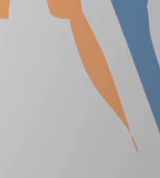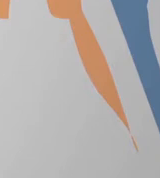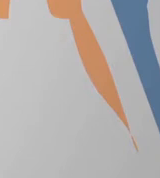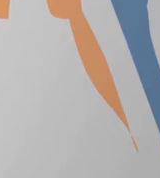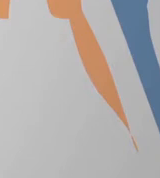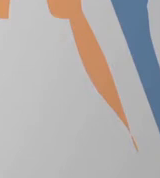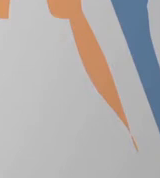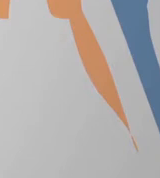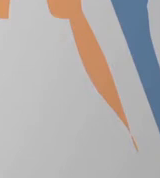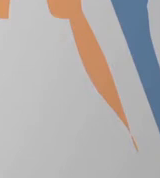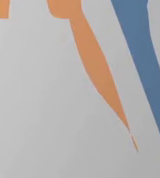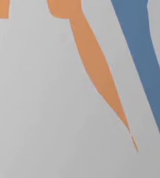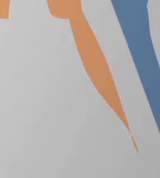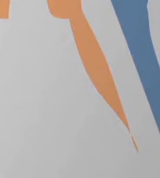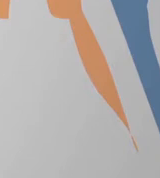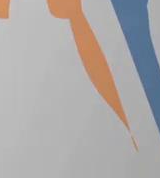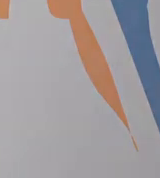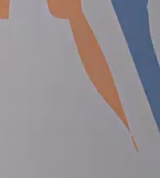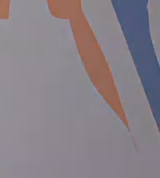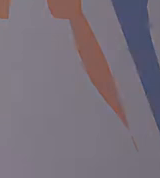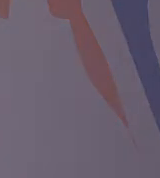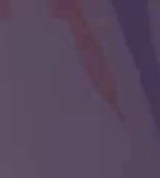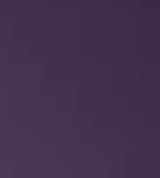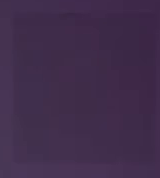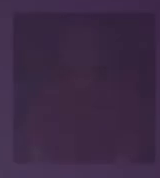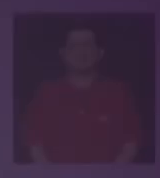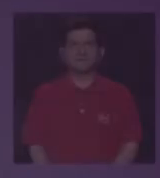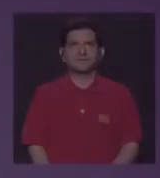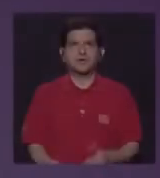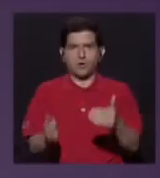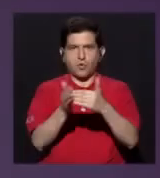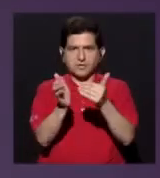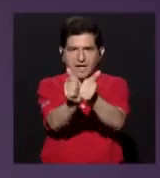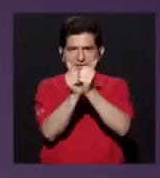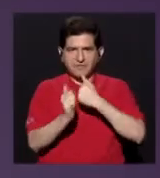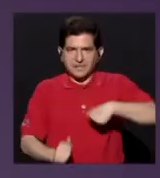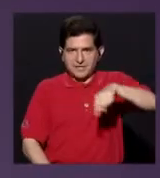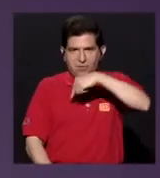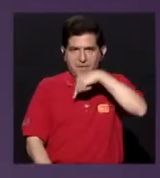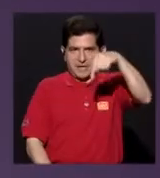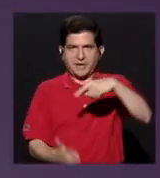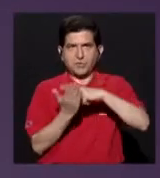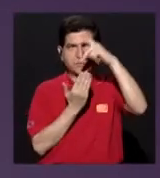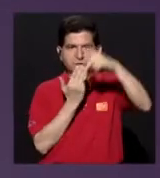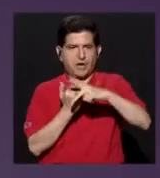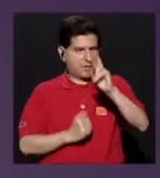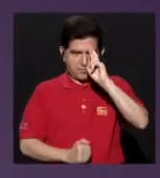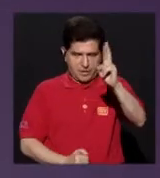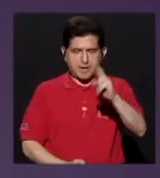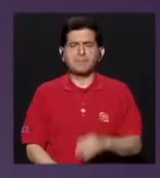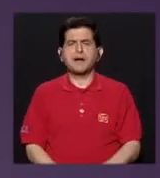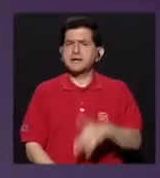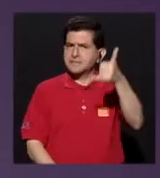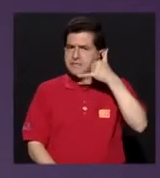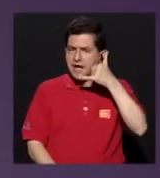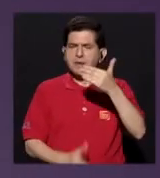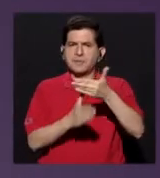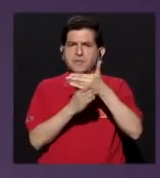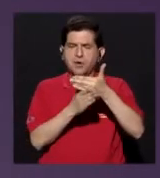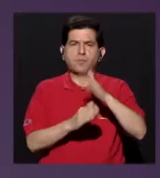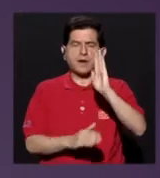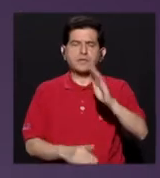Gracias por acompañarnos una vez más en Irreverencias. Hoy estamos en vivo. Llámenos, comparta con nosotros